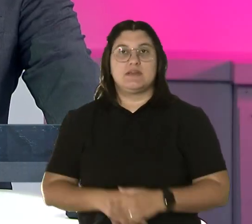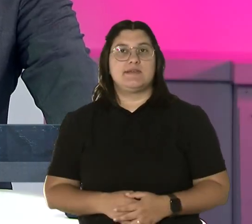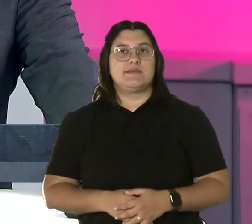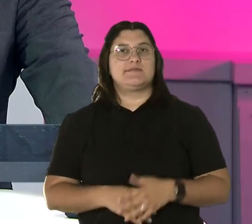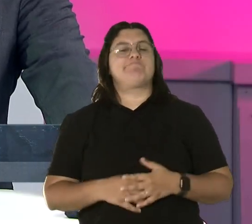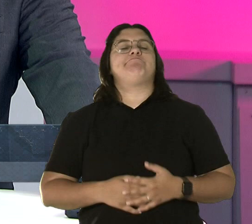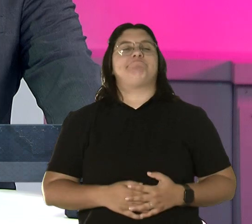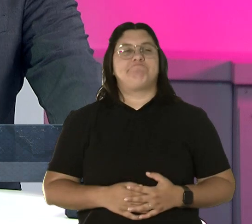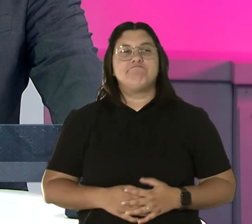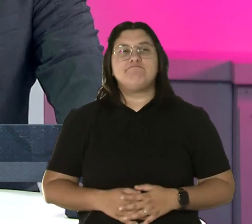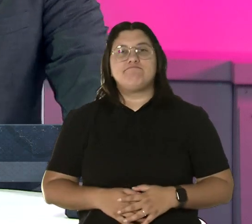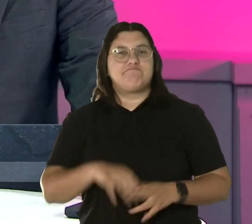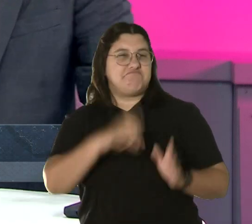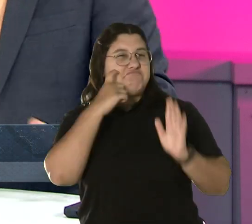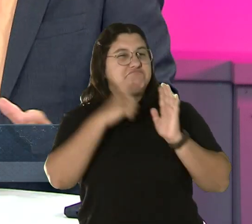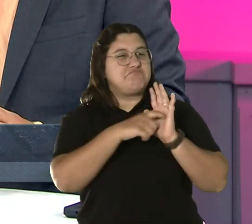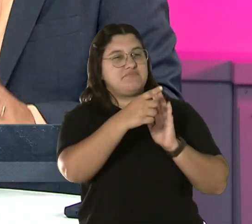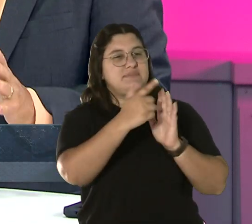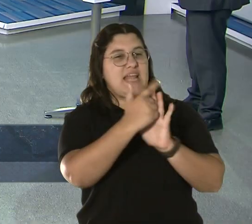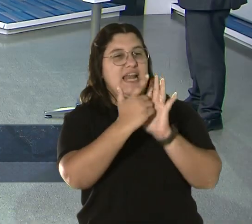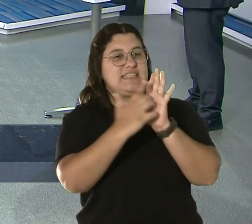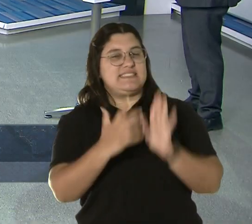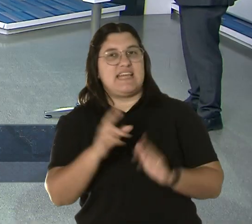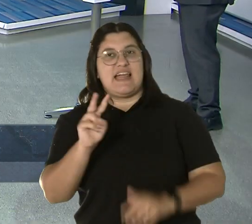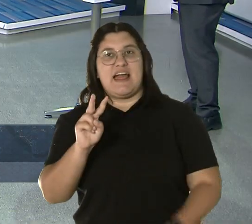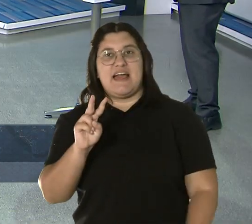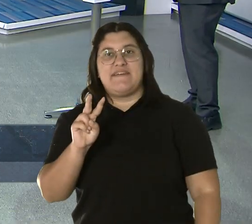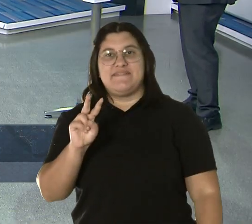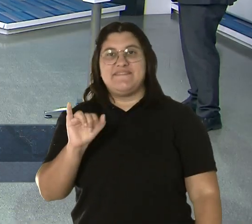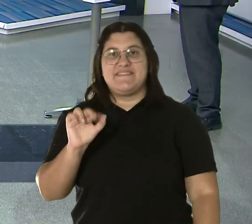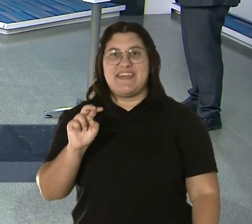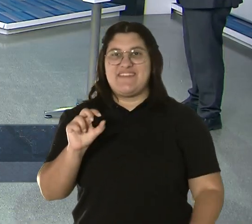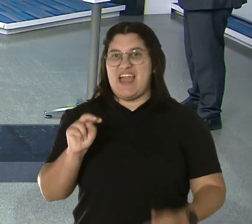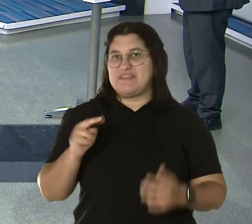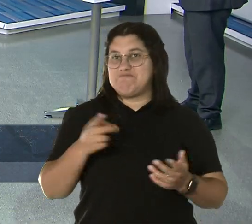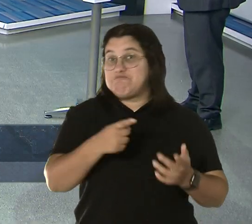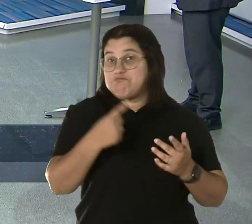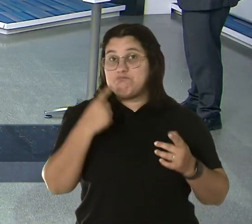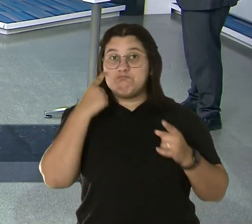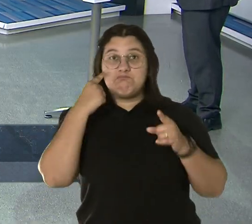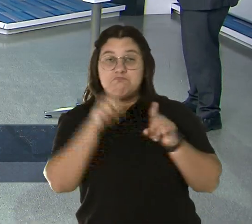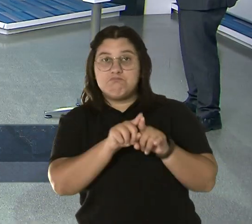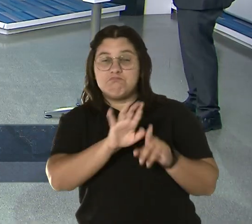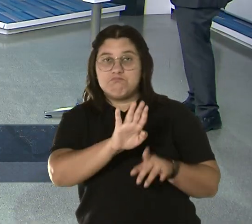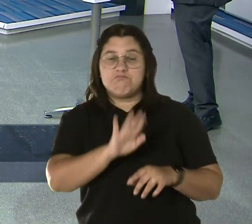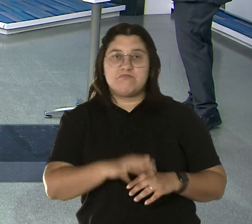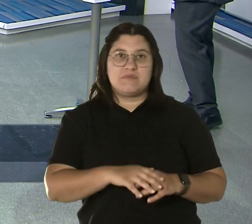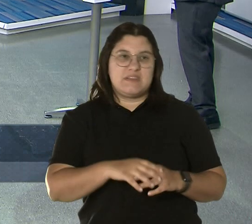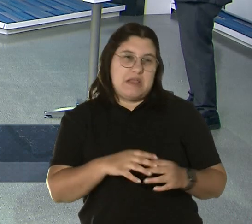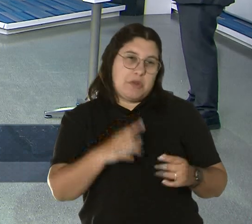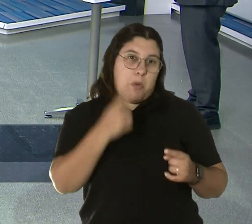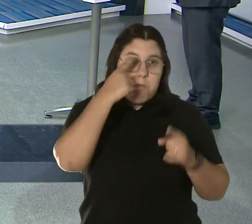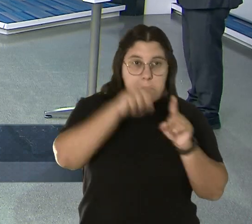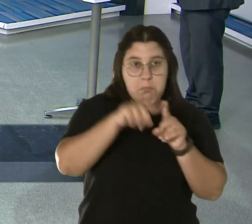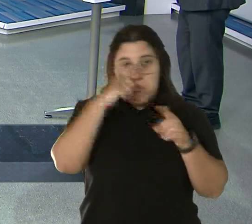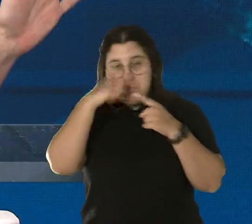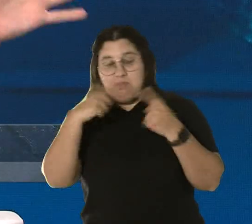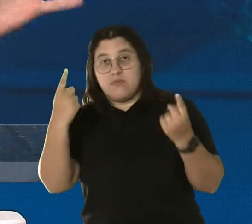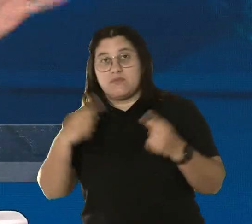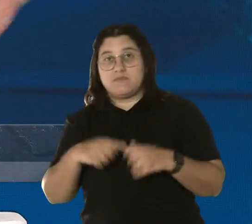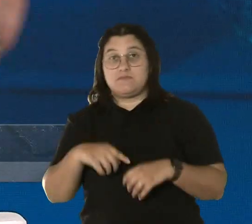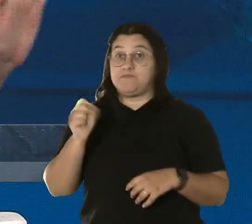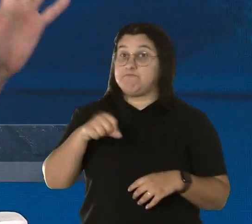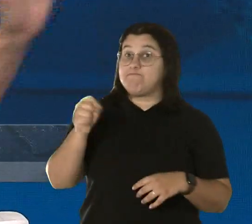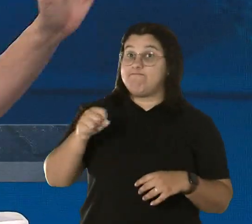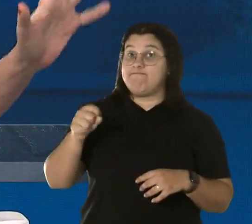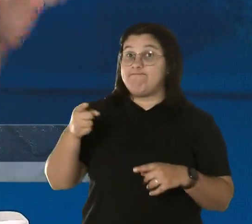entonces desde ese punto de vista de la licenciada Vivian Santiago, ¿verdad?, que es abogada laboral. Bueno, ¿En qué coincide, en qué no coincide? Yo estoy de acuerdo,